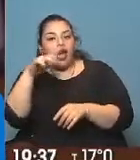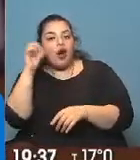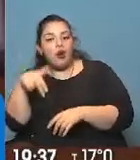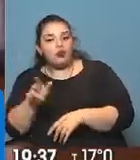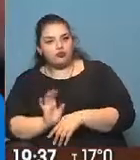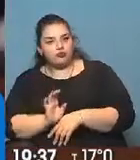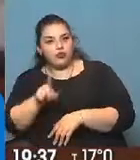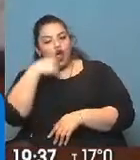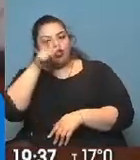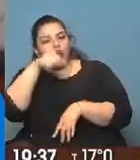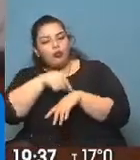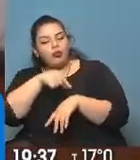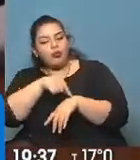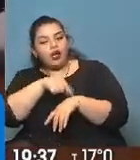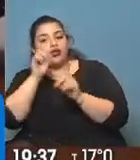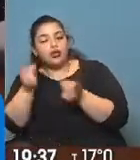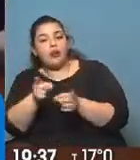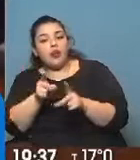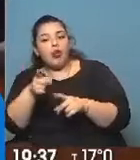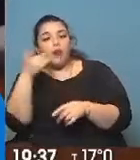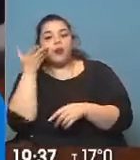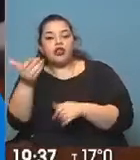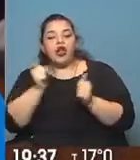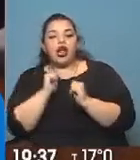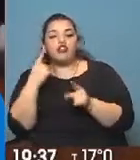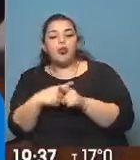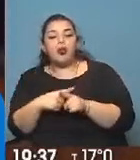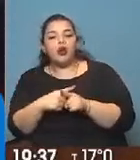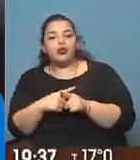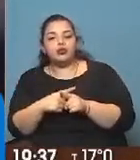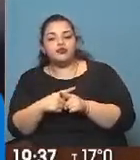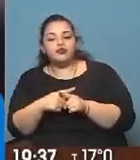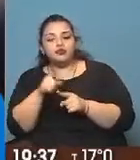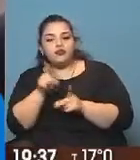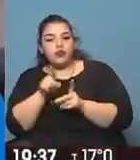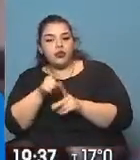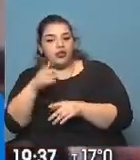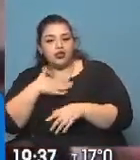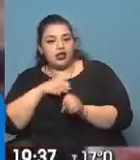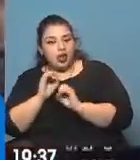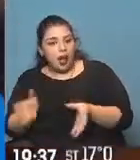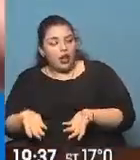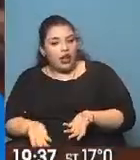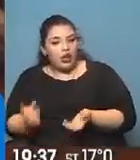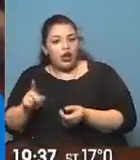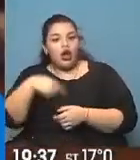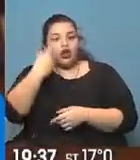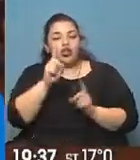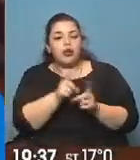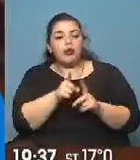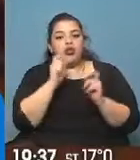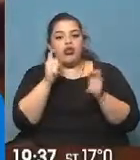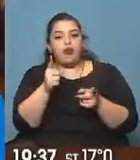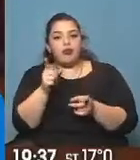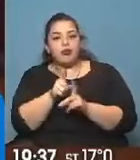psiquiátricas o que en la provincia de catamarca por ejemplo creo que 8 9 ó 10 docentes habían pedido licencia psiquiátrica que de haber sido otorgadas para